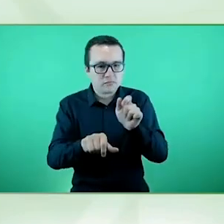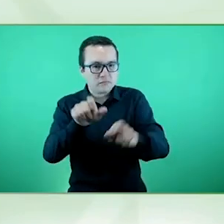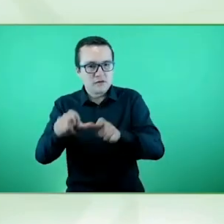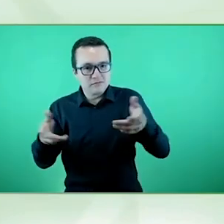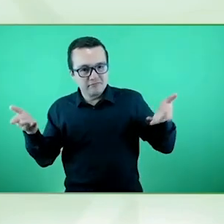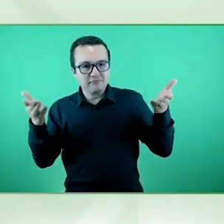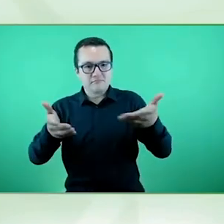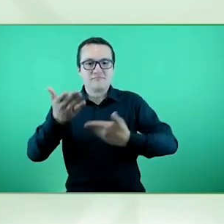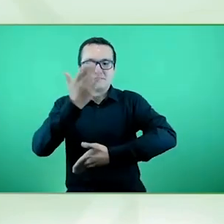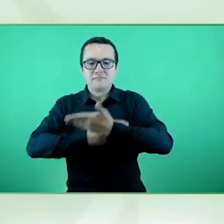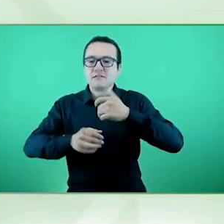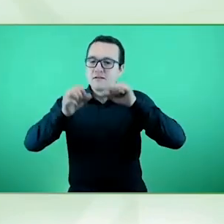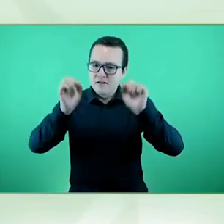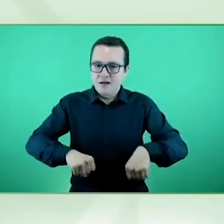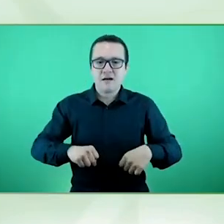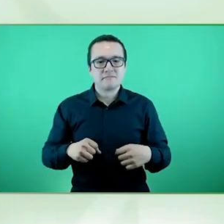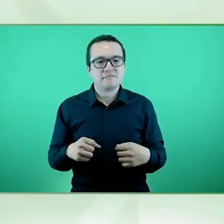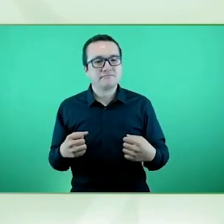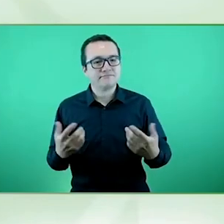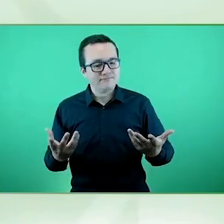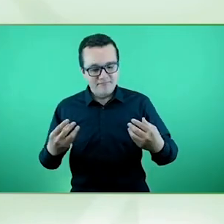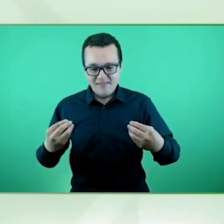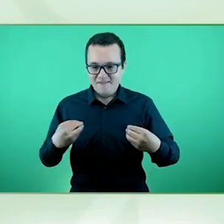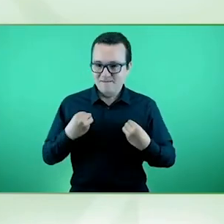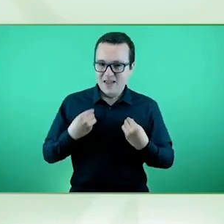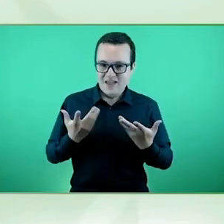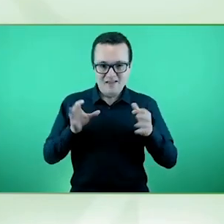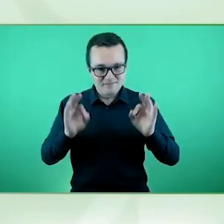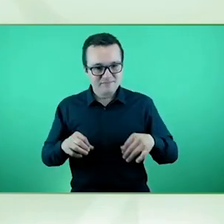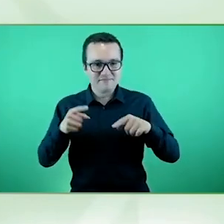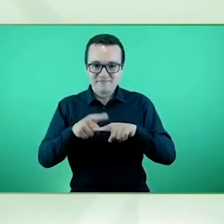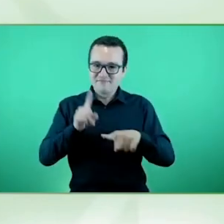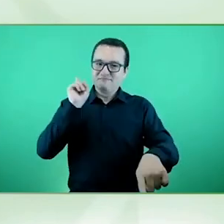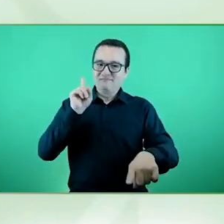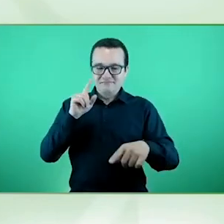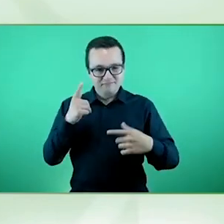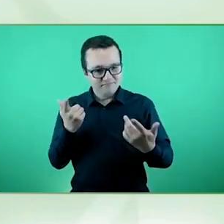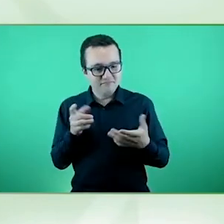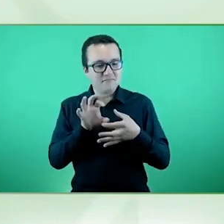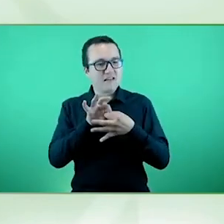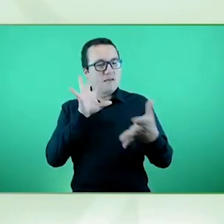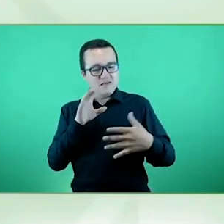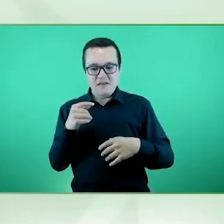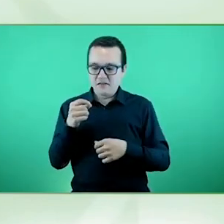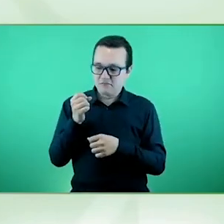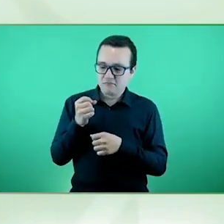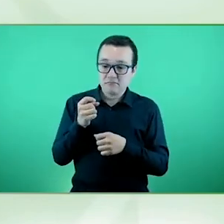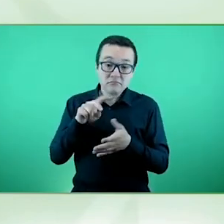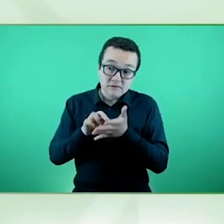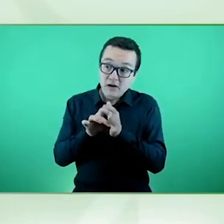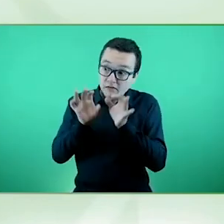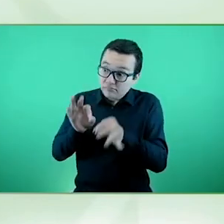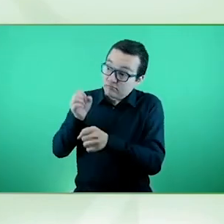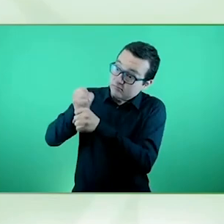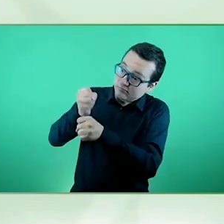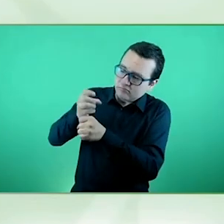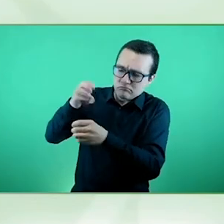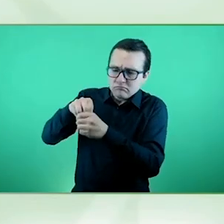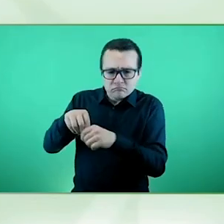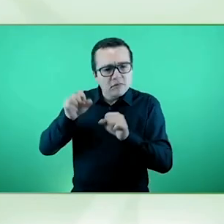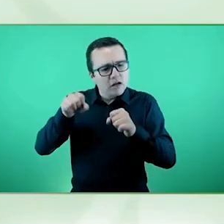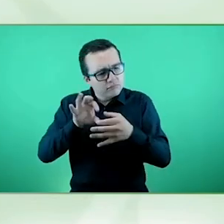del emprendimiento que sea una alternativa diferente al empleo formal que conocemos y que muchas veces